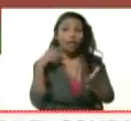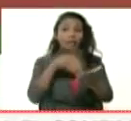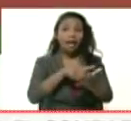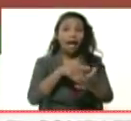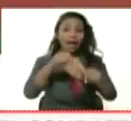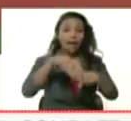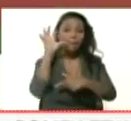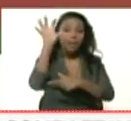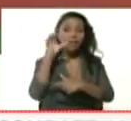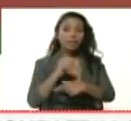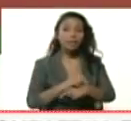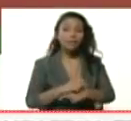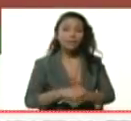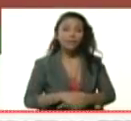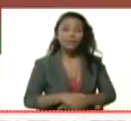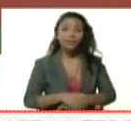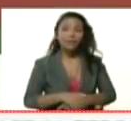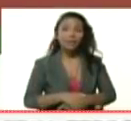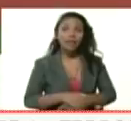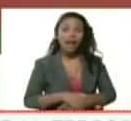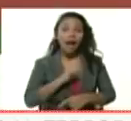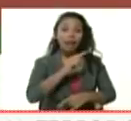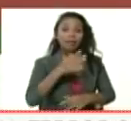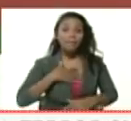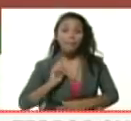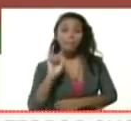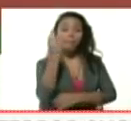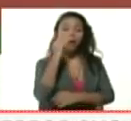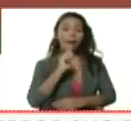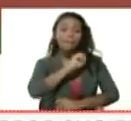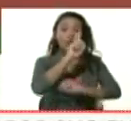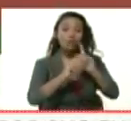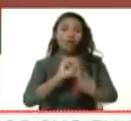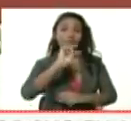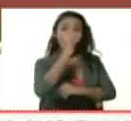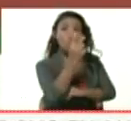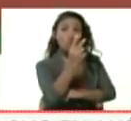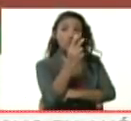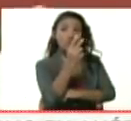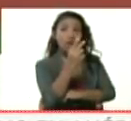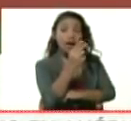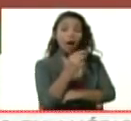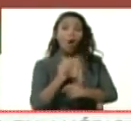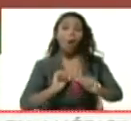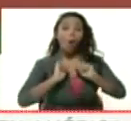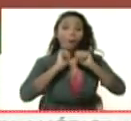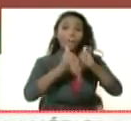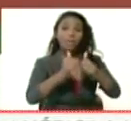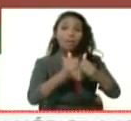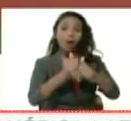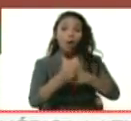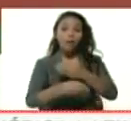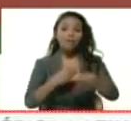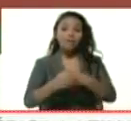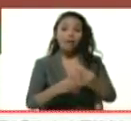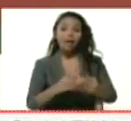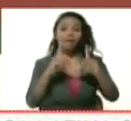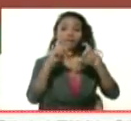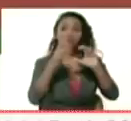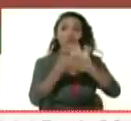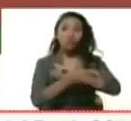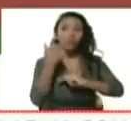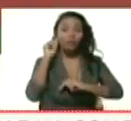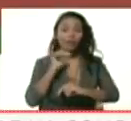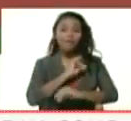país. Esa es mi primera pregunta. La segunda es, bueno, ya comenzaron a surgir imágenes durante todo este fin de